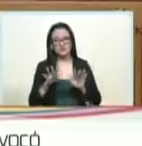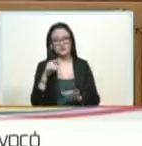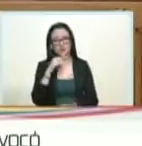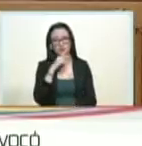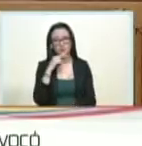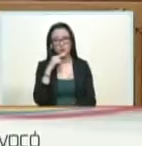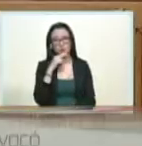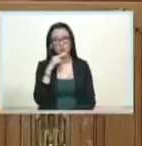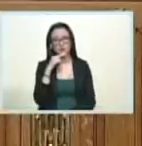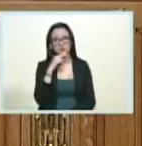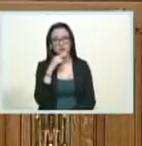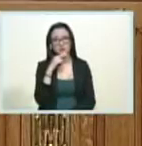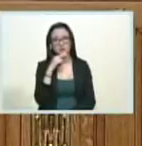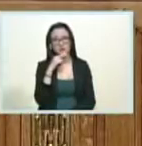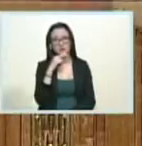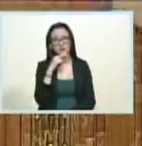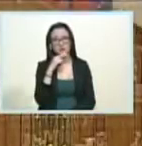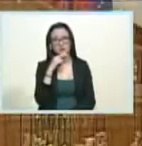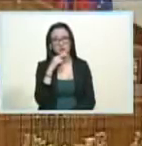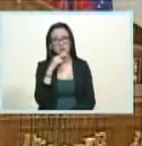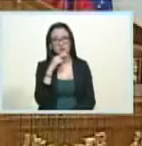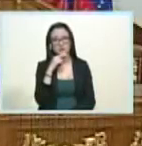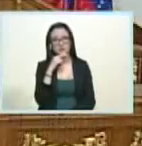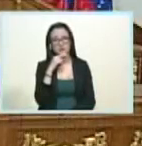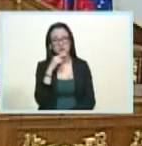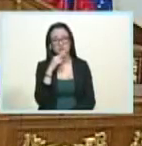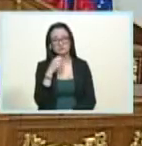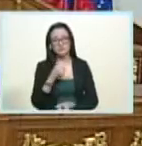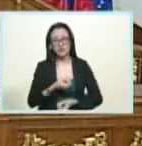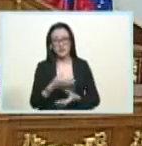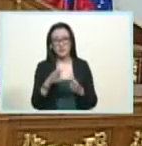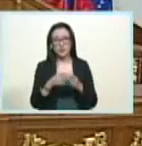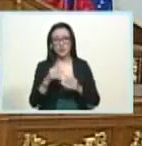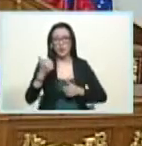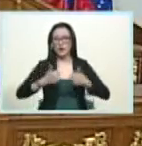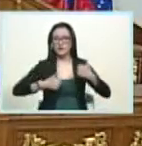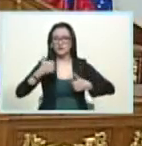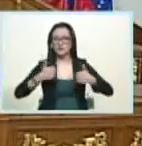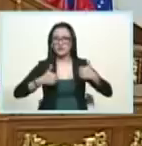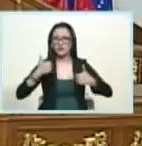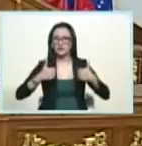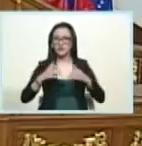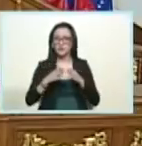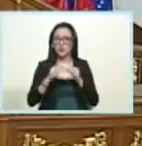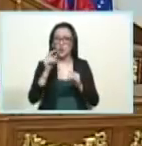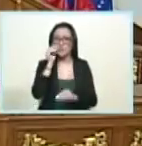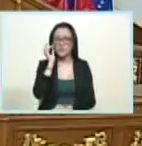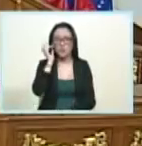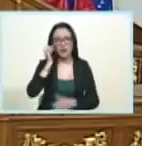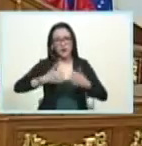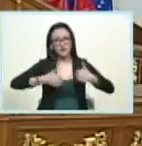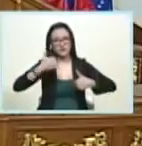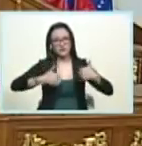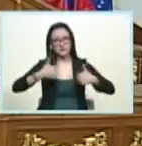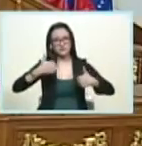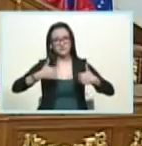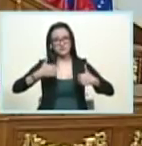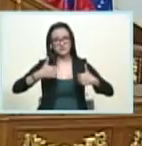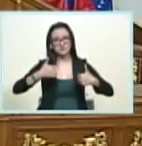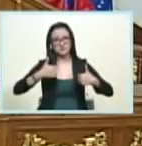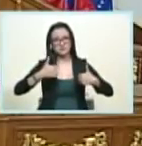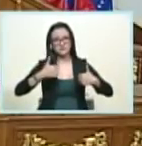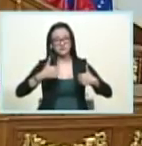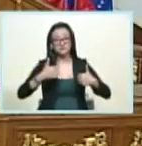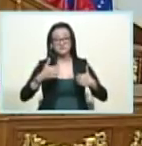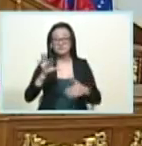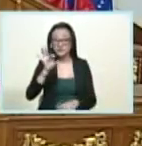octubre, vimos a todos los candidatos, a todas las candidatas electas por